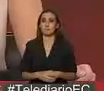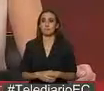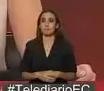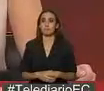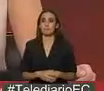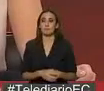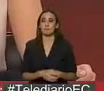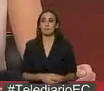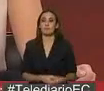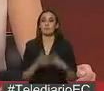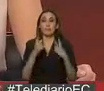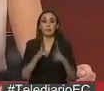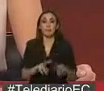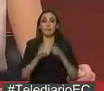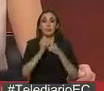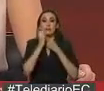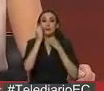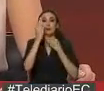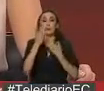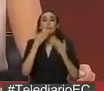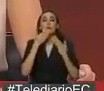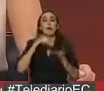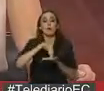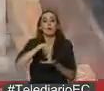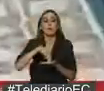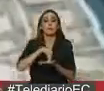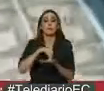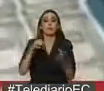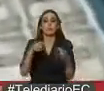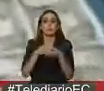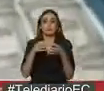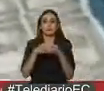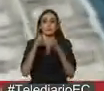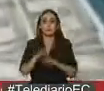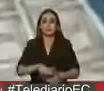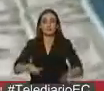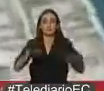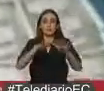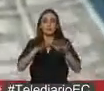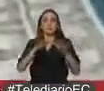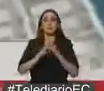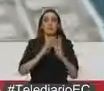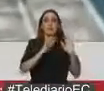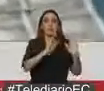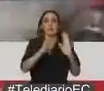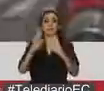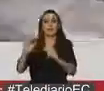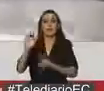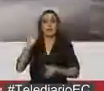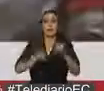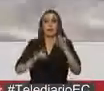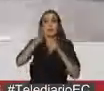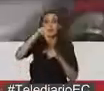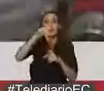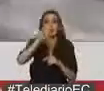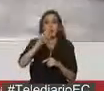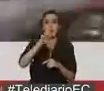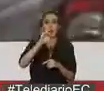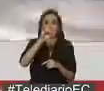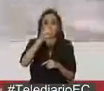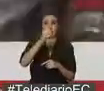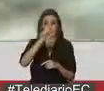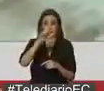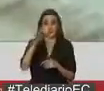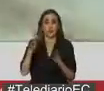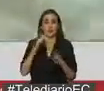y le contamos que ecuador es miembros del consejo directivo del centro interamericano de administraciones tributarias marisol andrade directora general del servicio